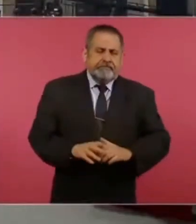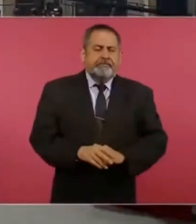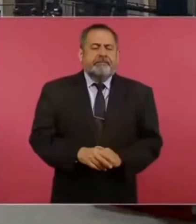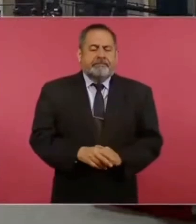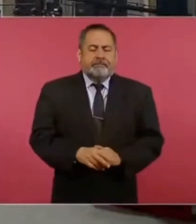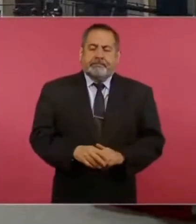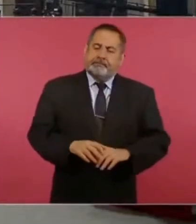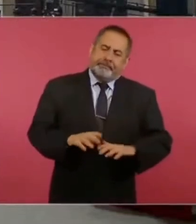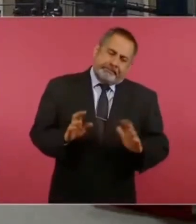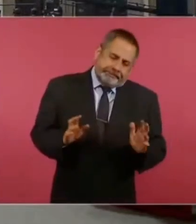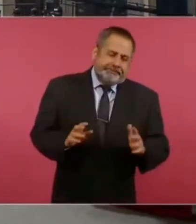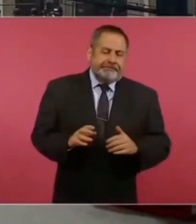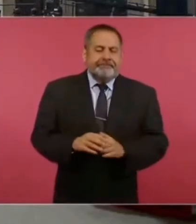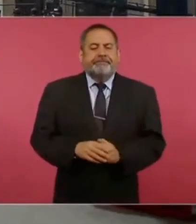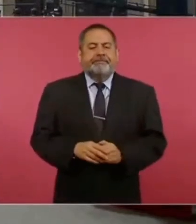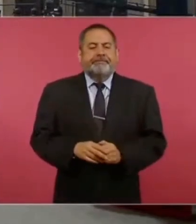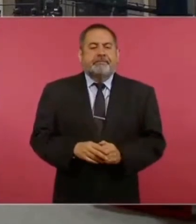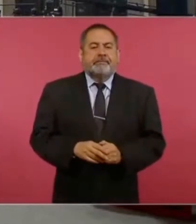De todas maneras,